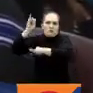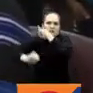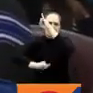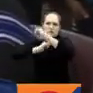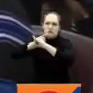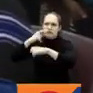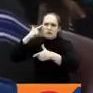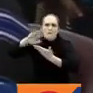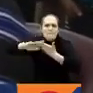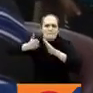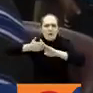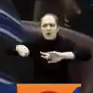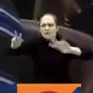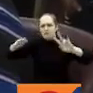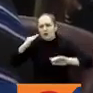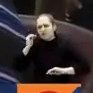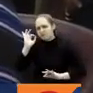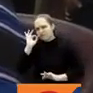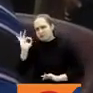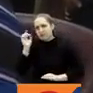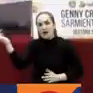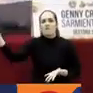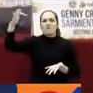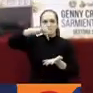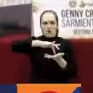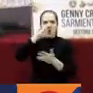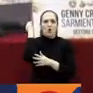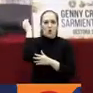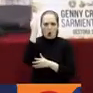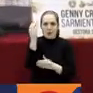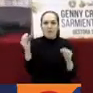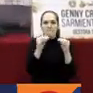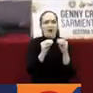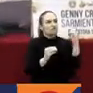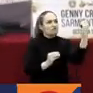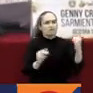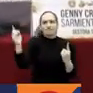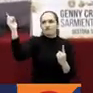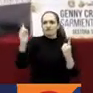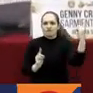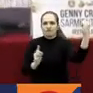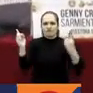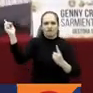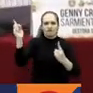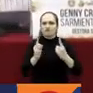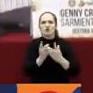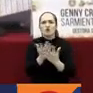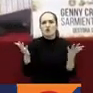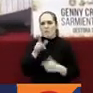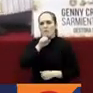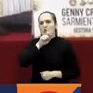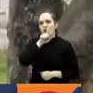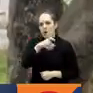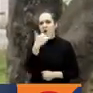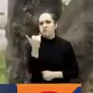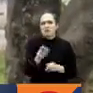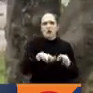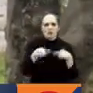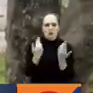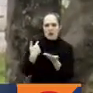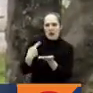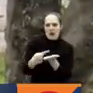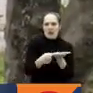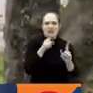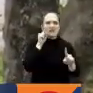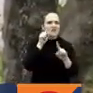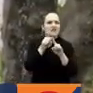de 700 funcionarios defensores de derechos humanos de distintas ciudades del país se encuentran en Bucaramanga. El tema principal